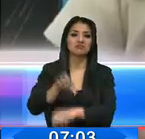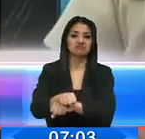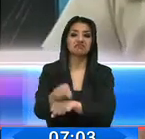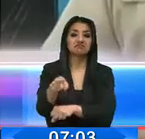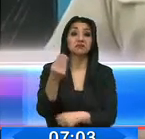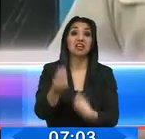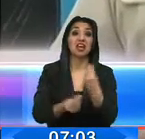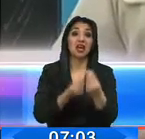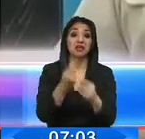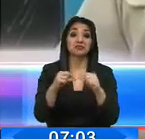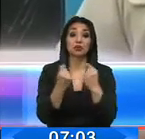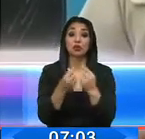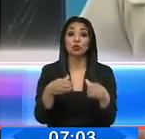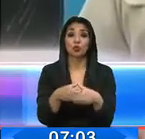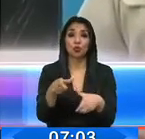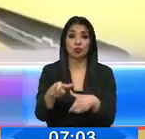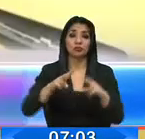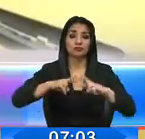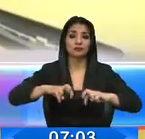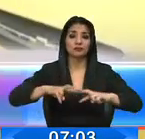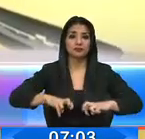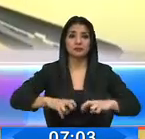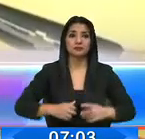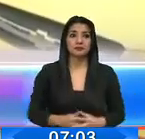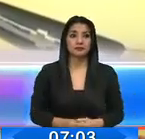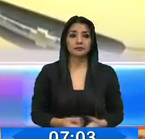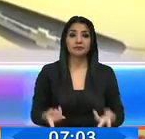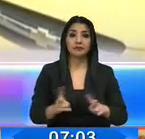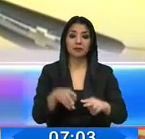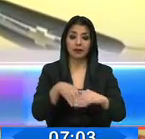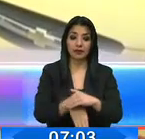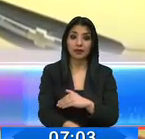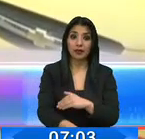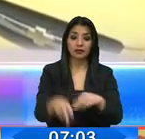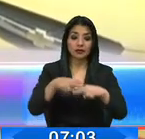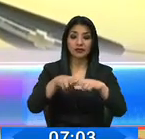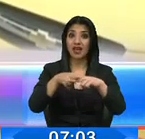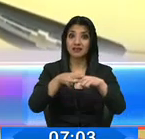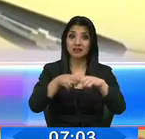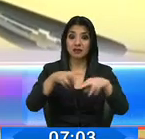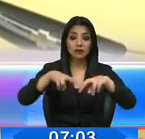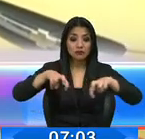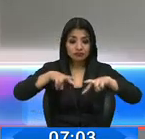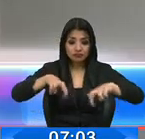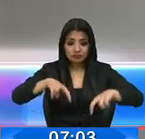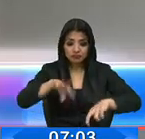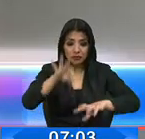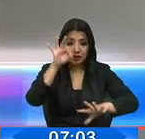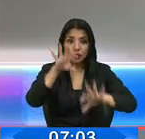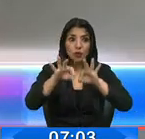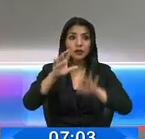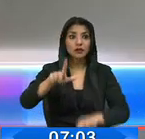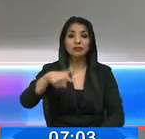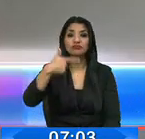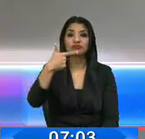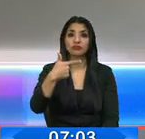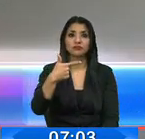función dentro de la organización delictiva. Además, en el vehículo con el que se movilizaban, encontraron un